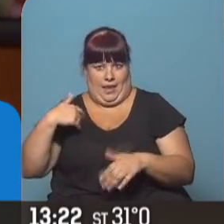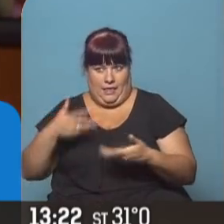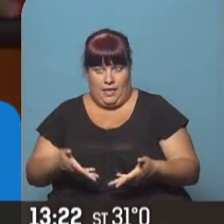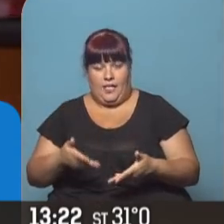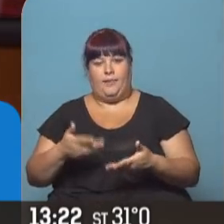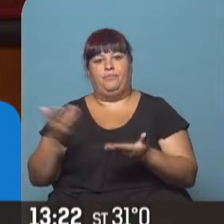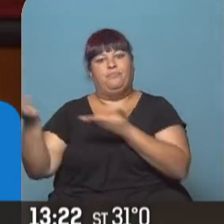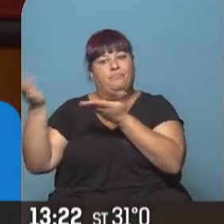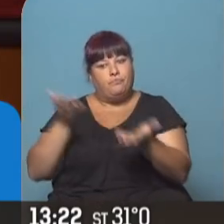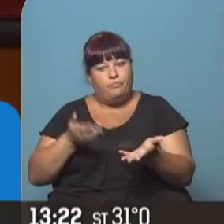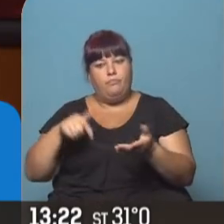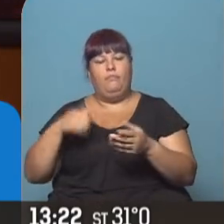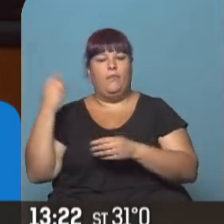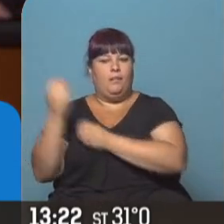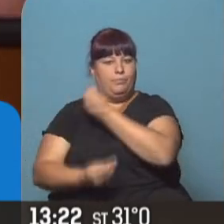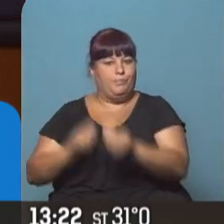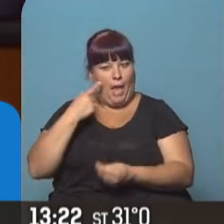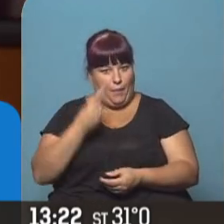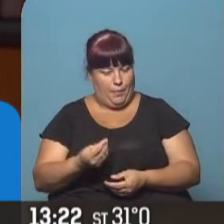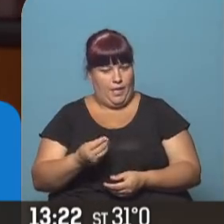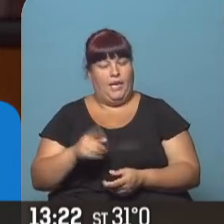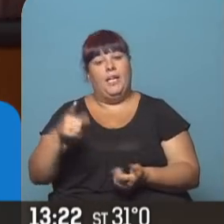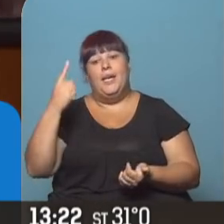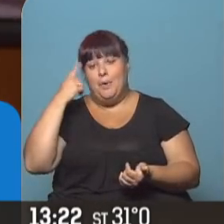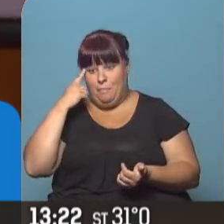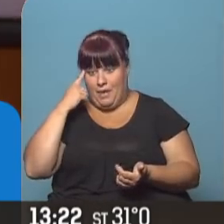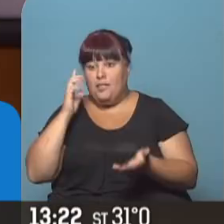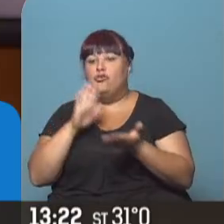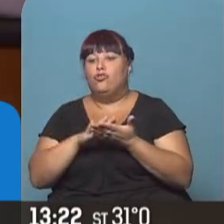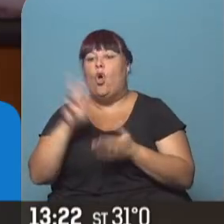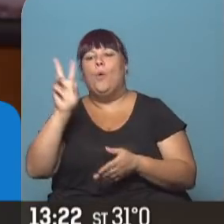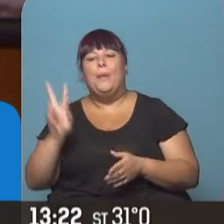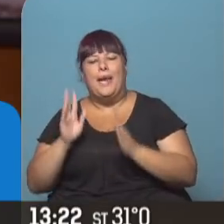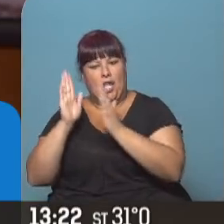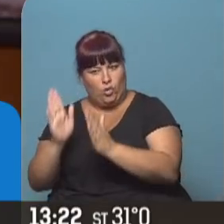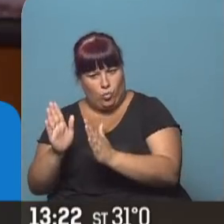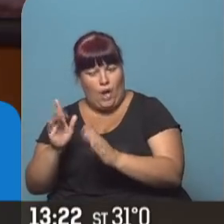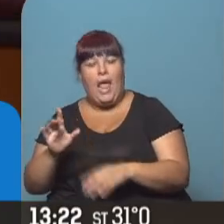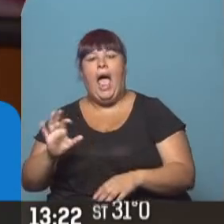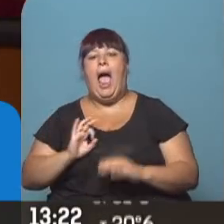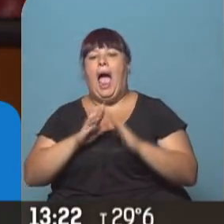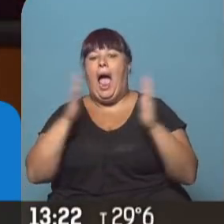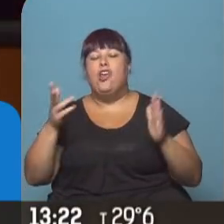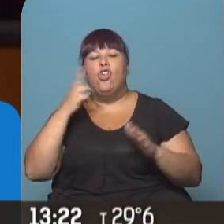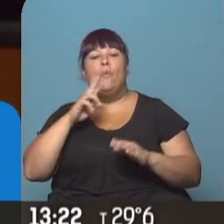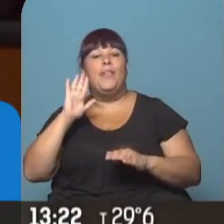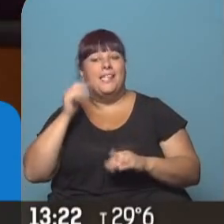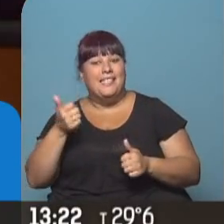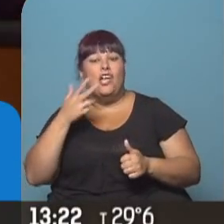la recepción de migrantes. Pensemos con respecto a los venezolanos que el año 2016